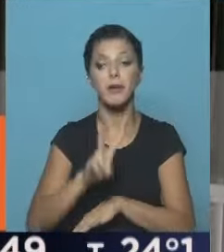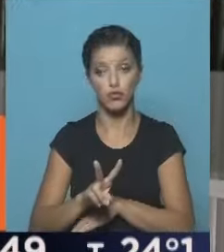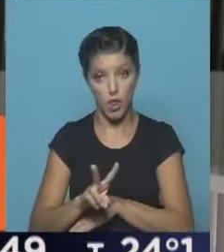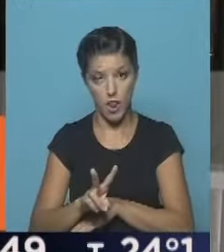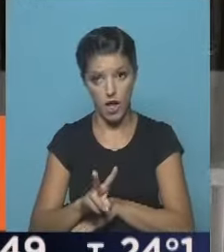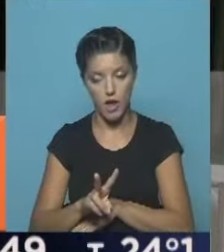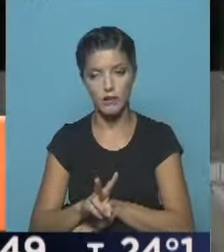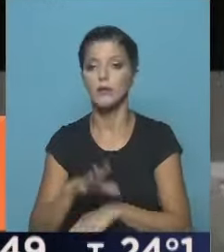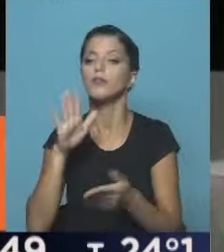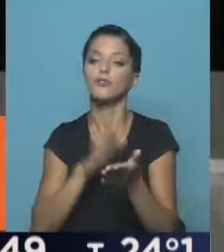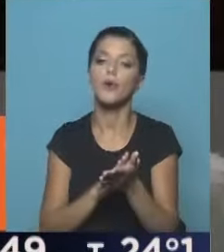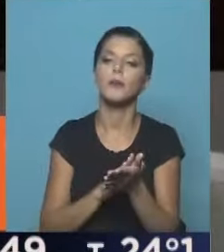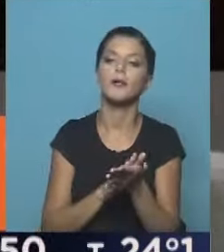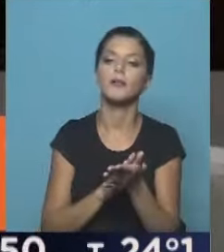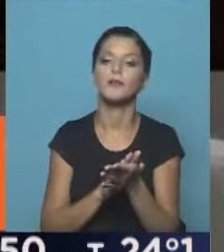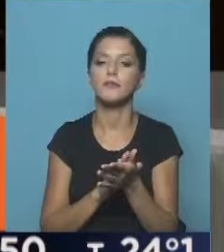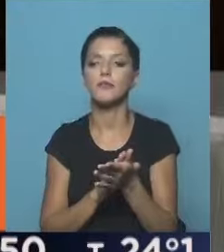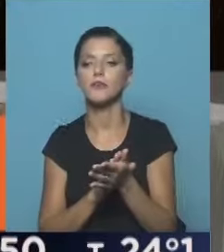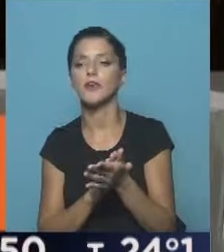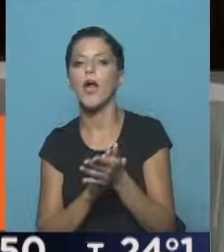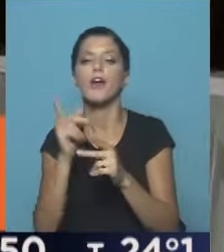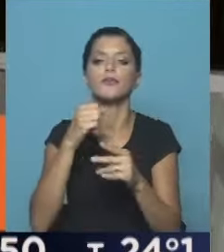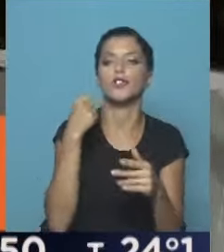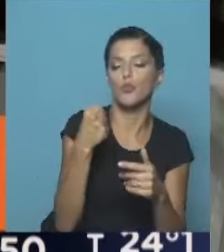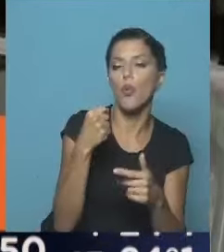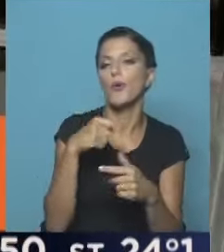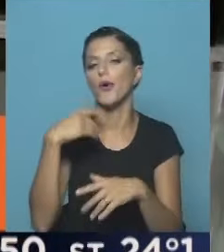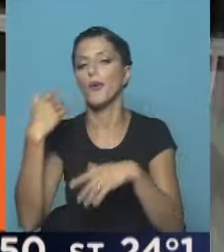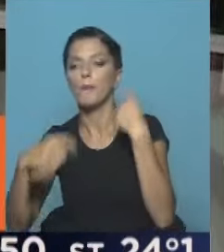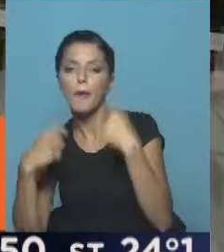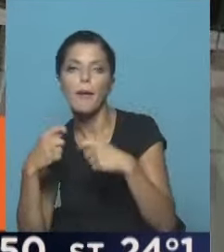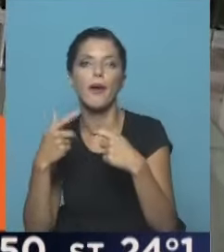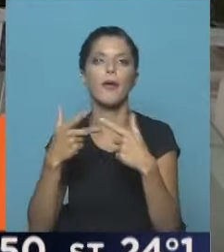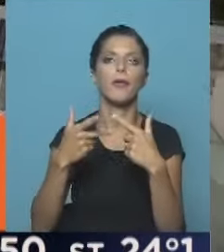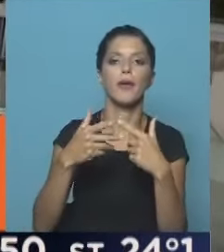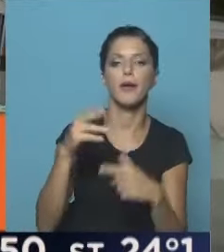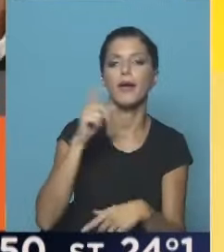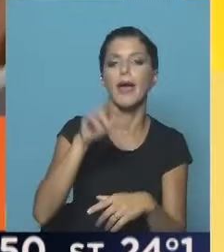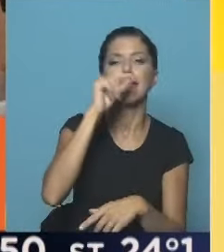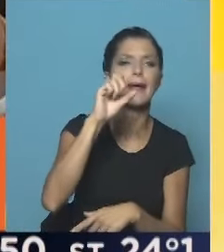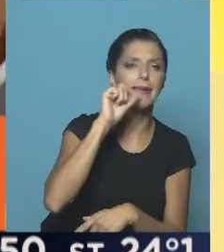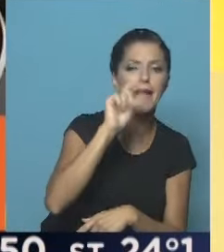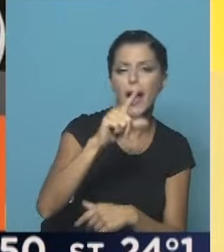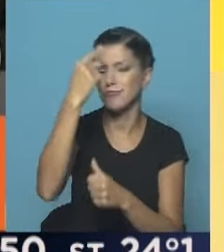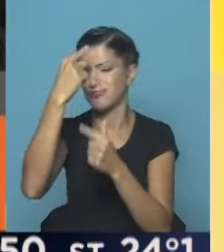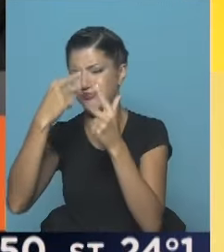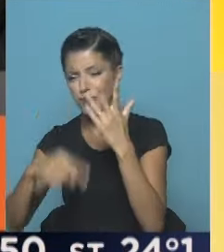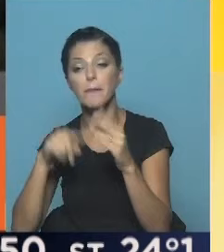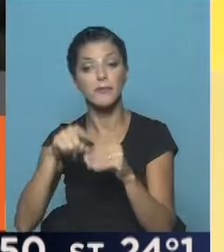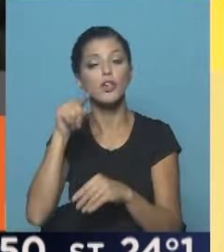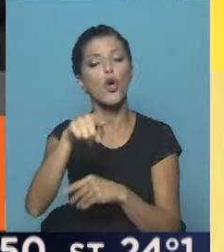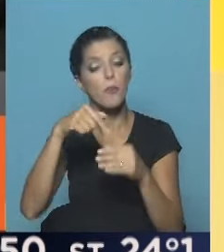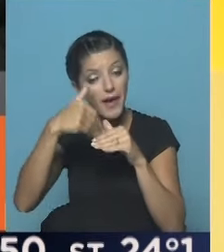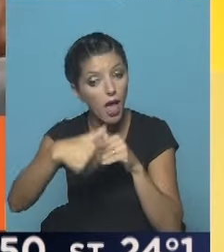entre halcones y palomas, o duros y moderados, o radicales y dialoguistas, y cómo puede evolucionar de acá en más a partir de esta